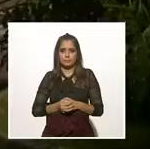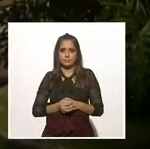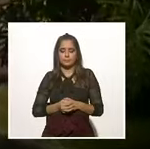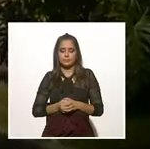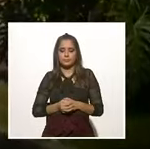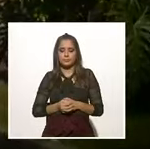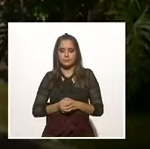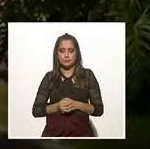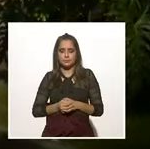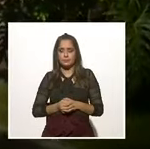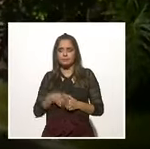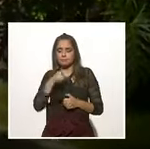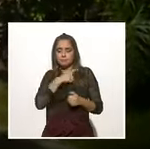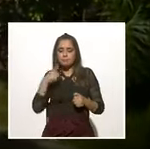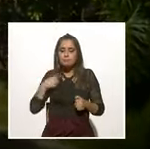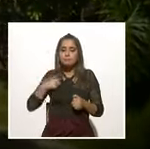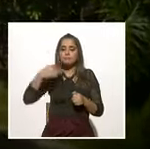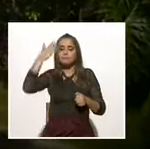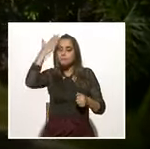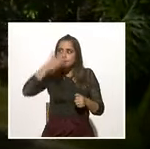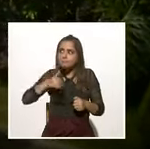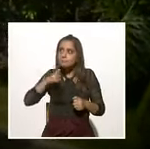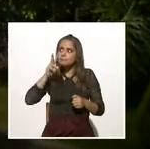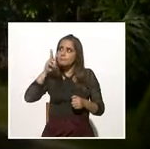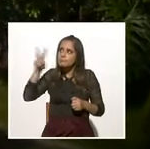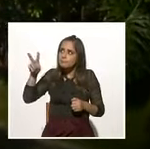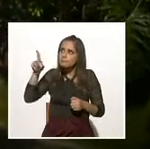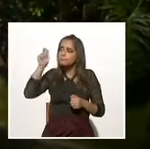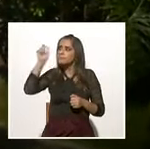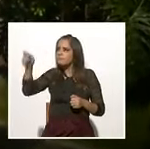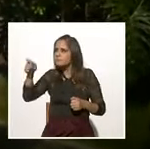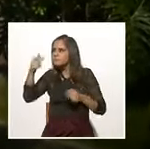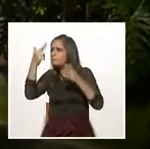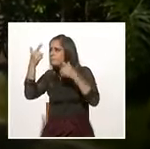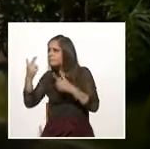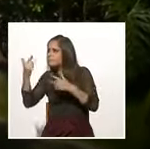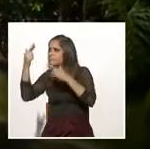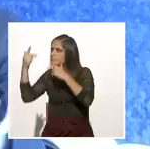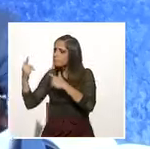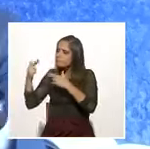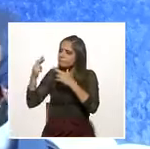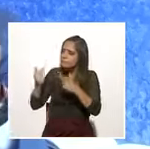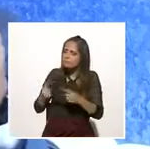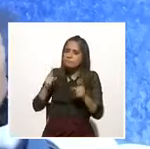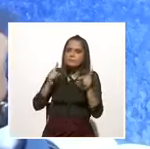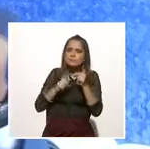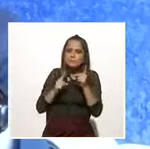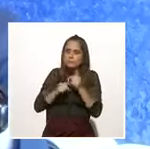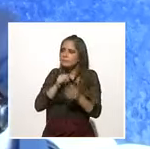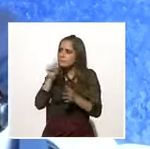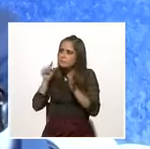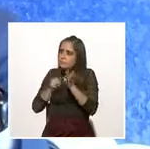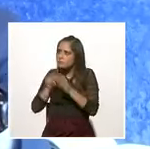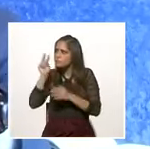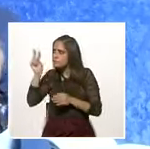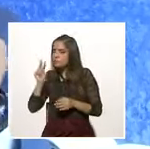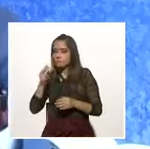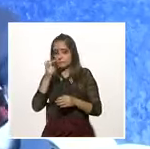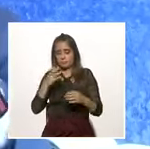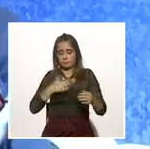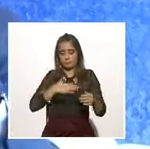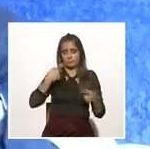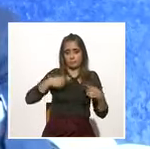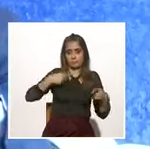definen. Hay que saber interpretar qué nos dice el suelo. Todo esto para nosotros los especialistas